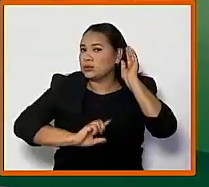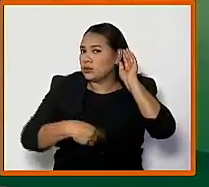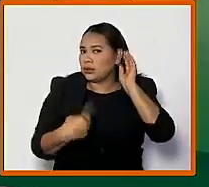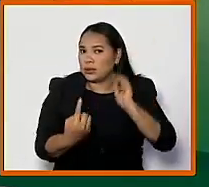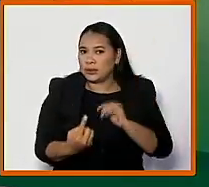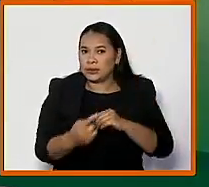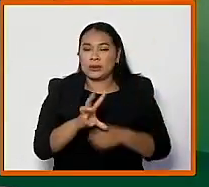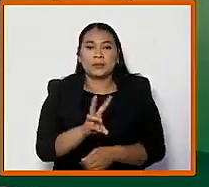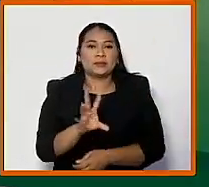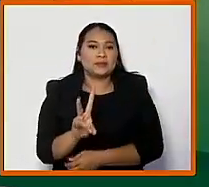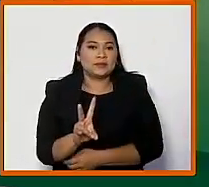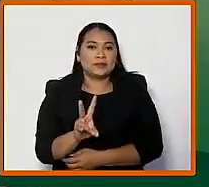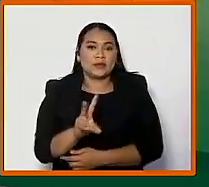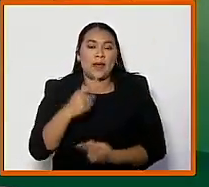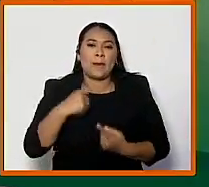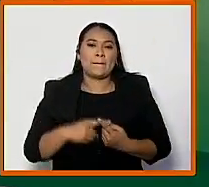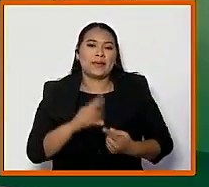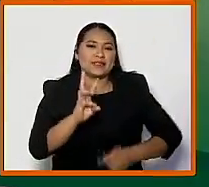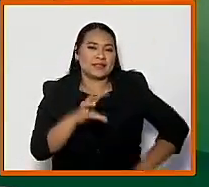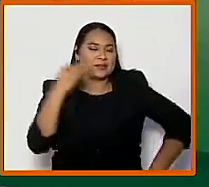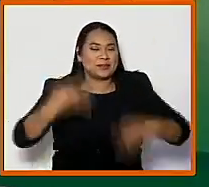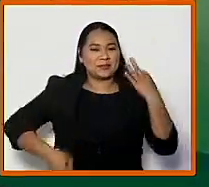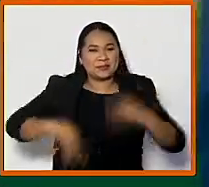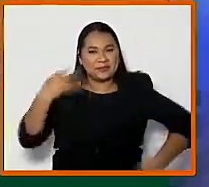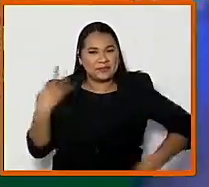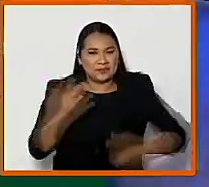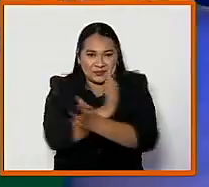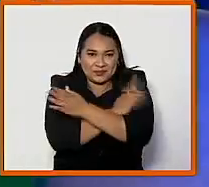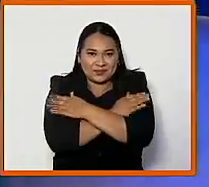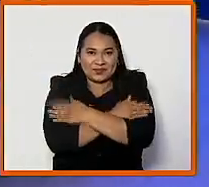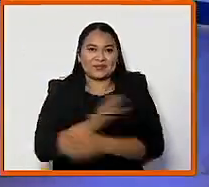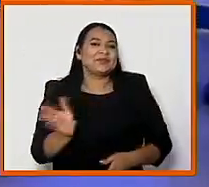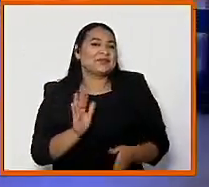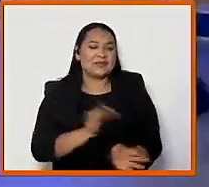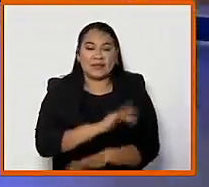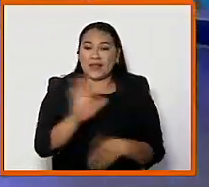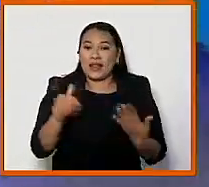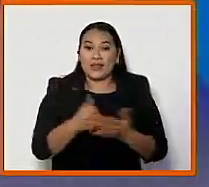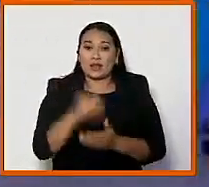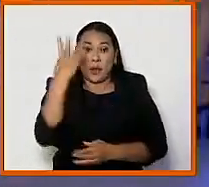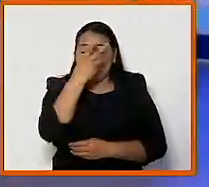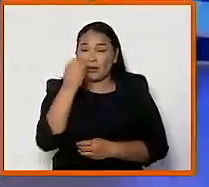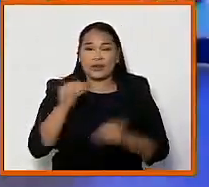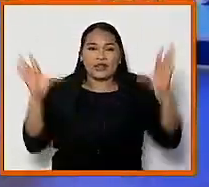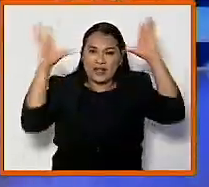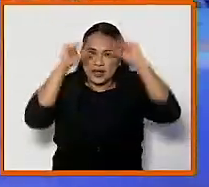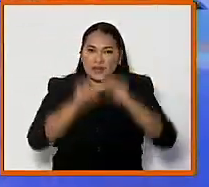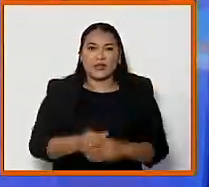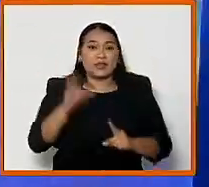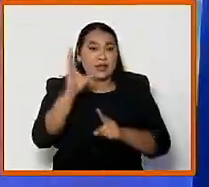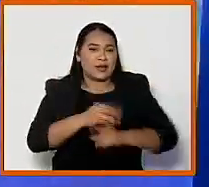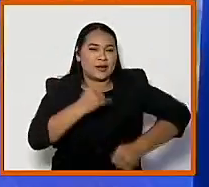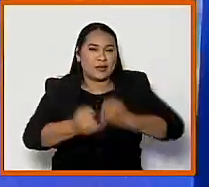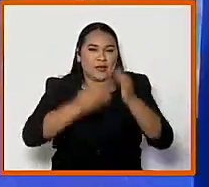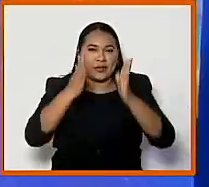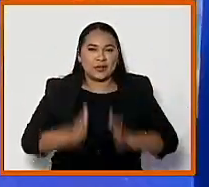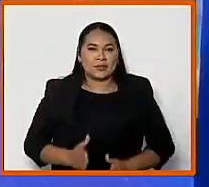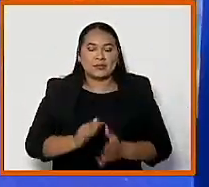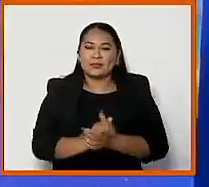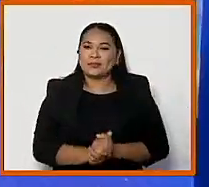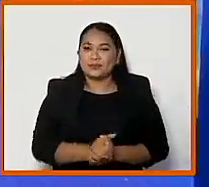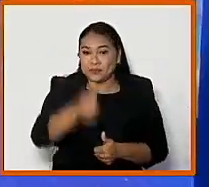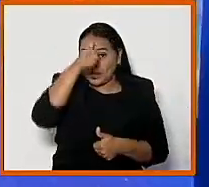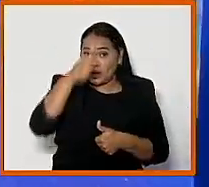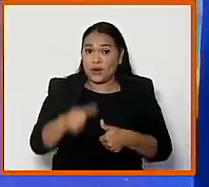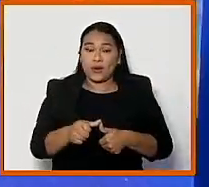1, 67 más 6. Felicidades, nos despedimos deseándoles una linda noche a cada uno de nuestros jugadores. Y que